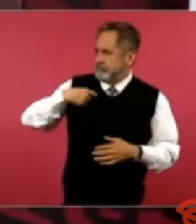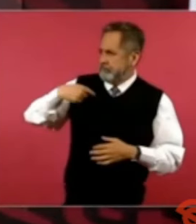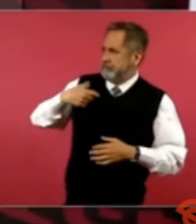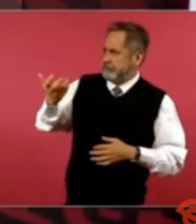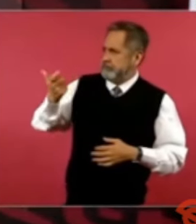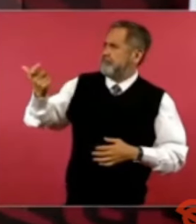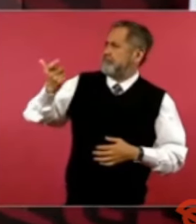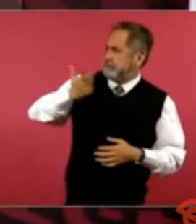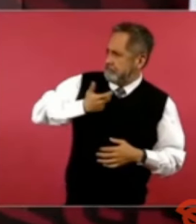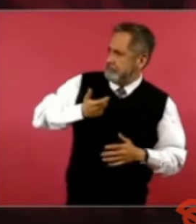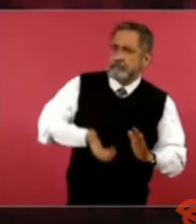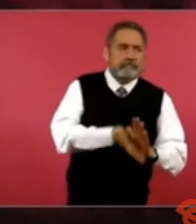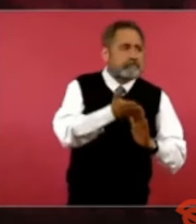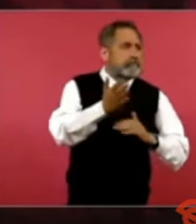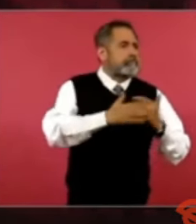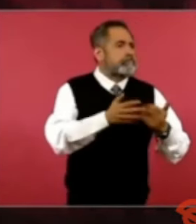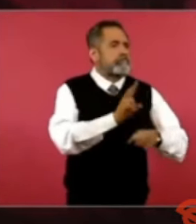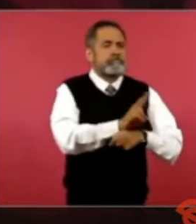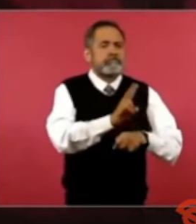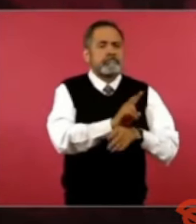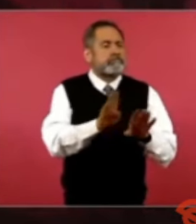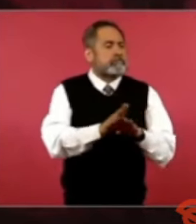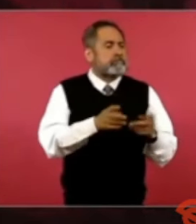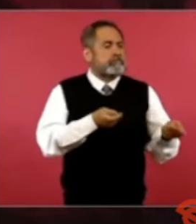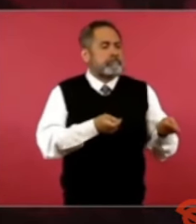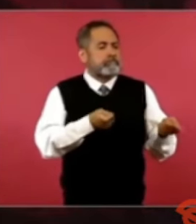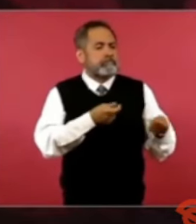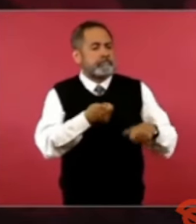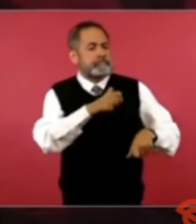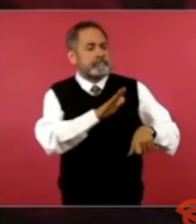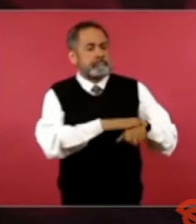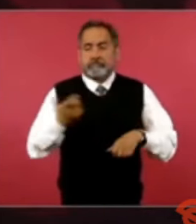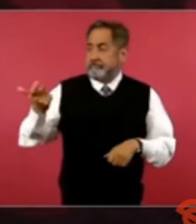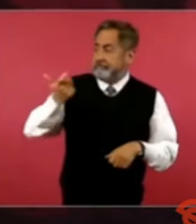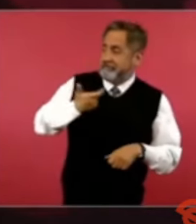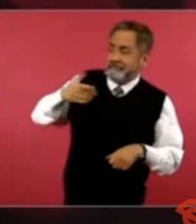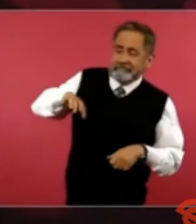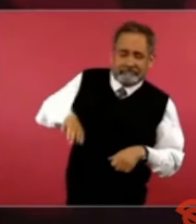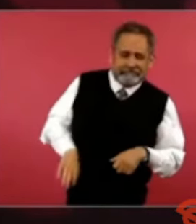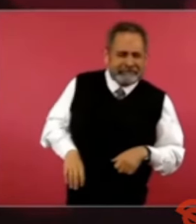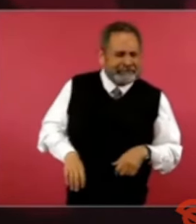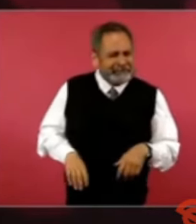reclusorios y a cosas